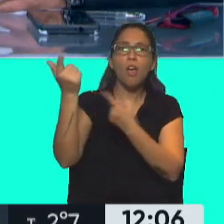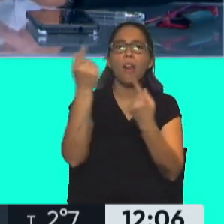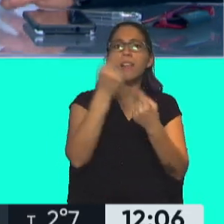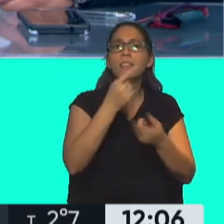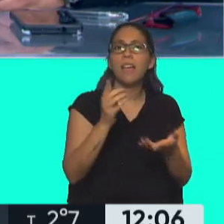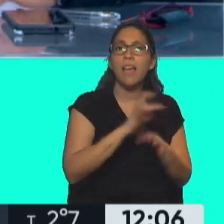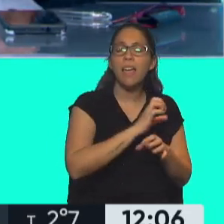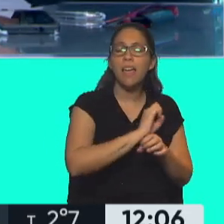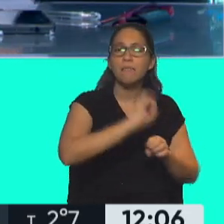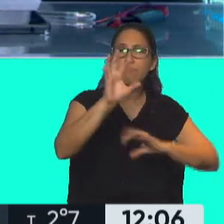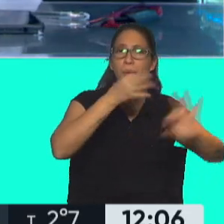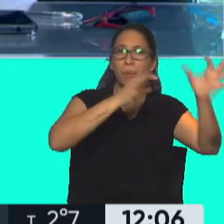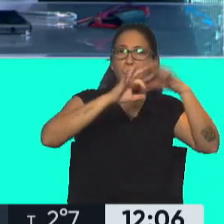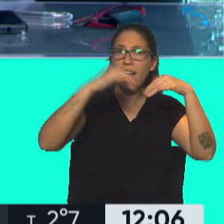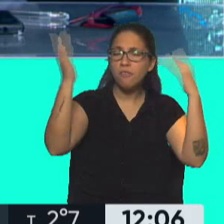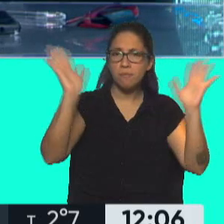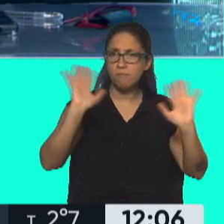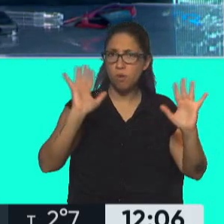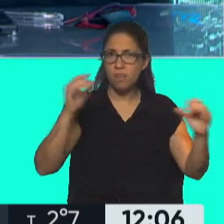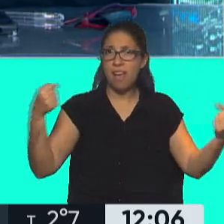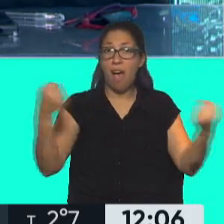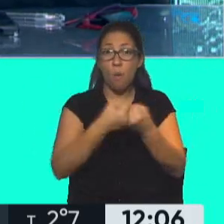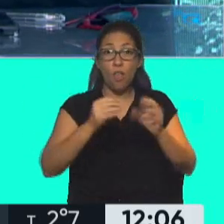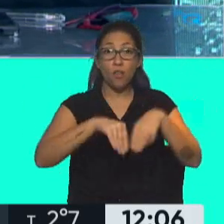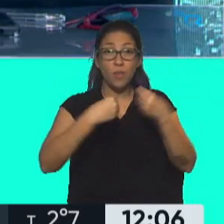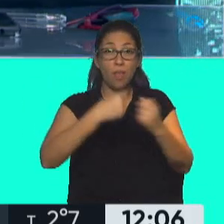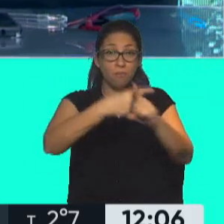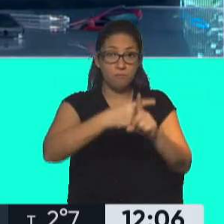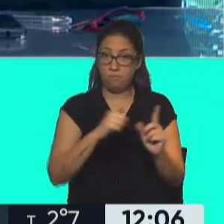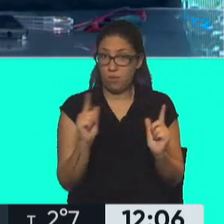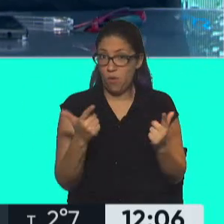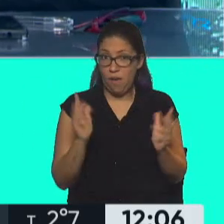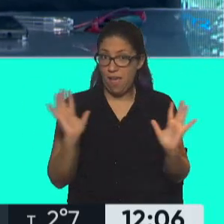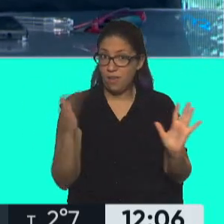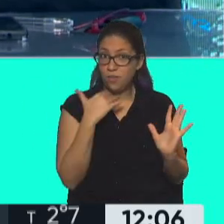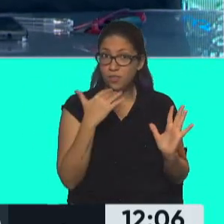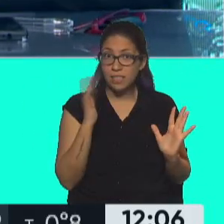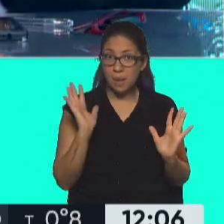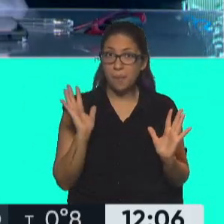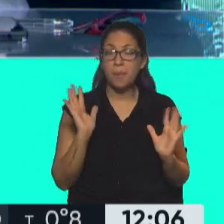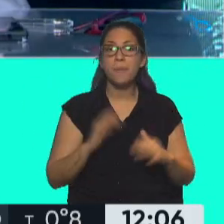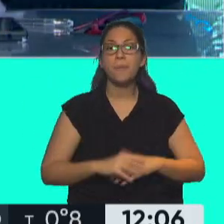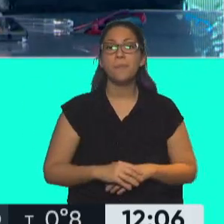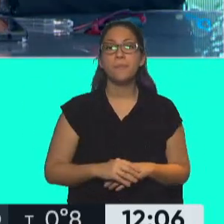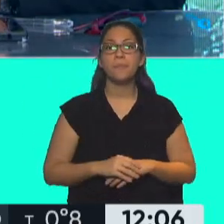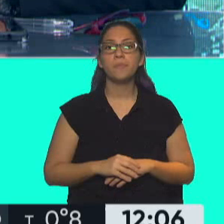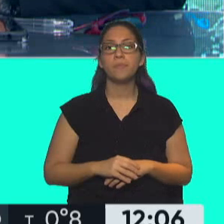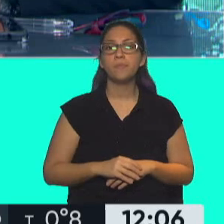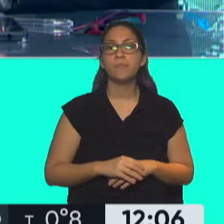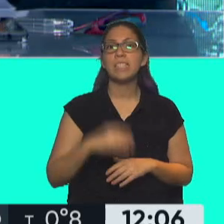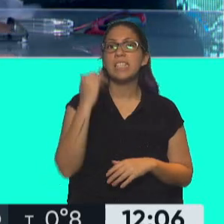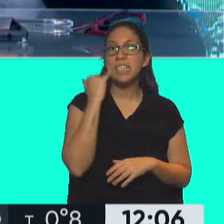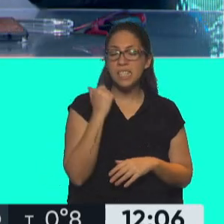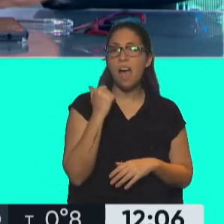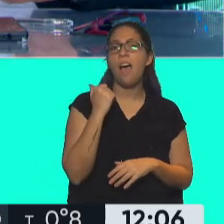Cuidado con esto, con lo cual no está garantizado el resultado en principio. Y esto que decís, que ya hubo manifestaciones